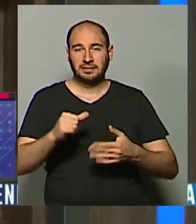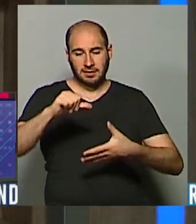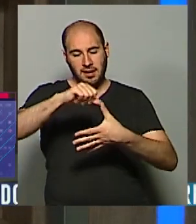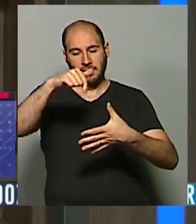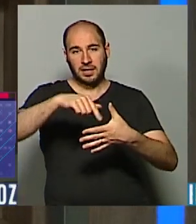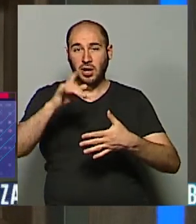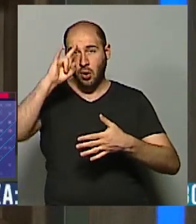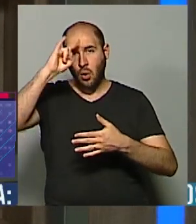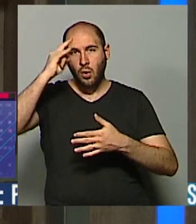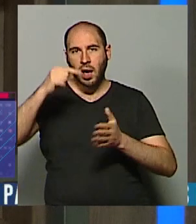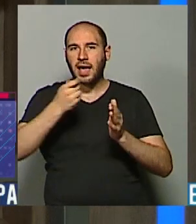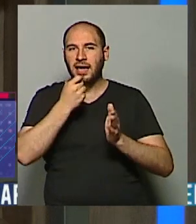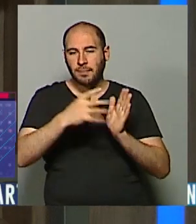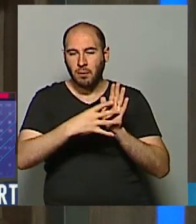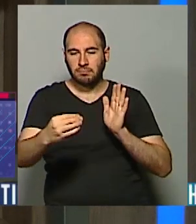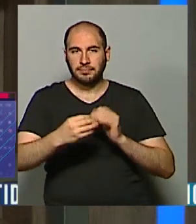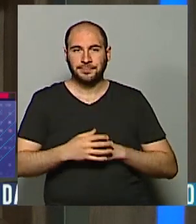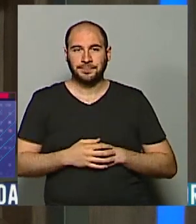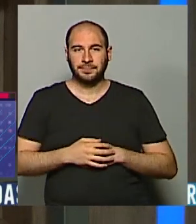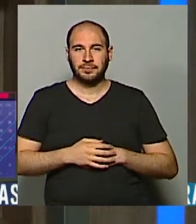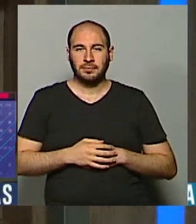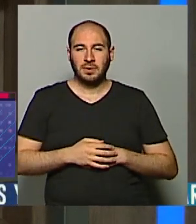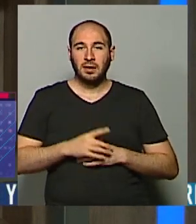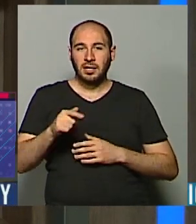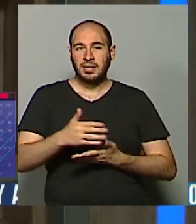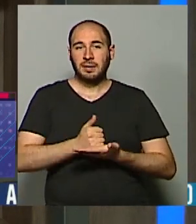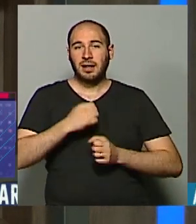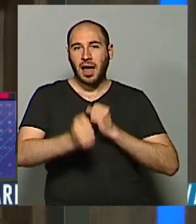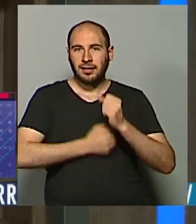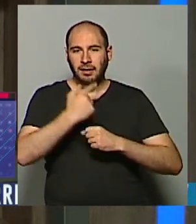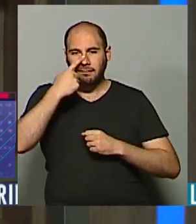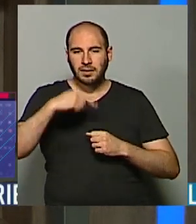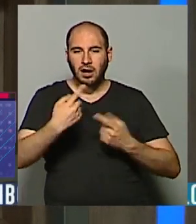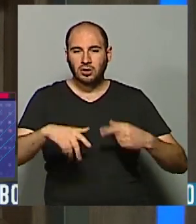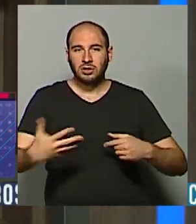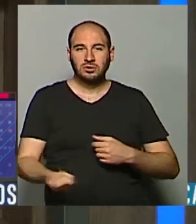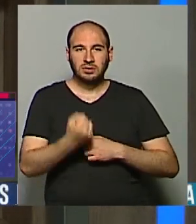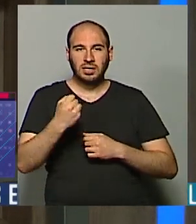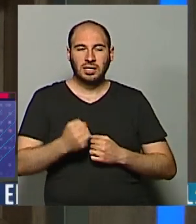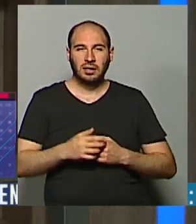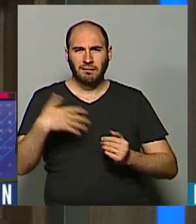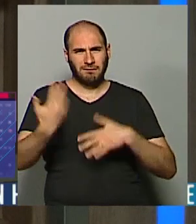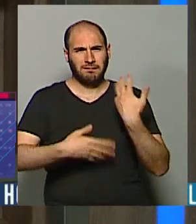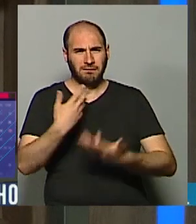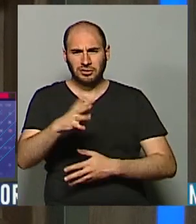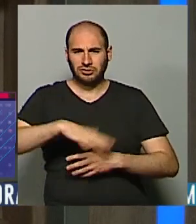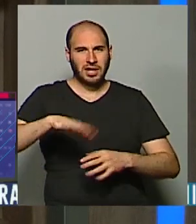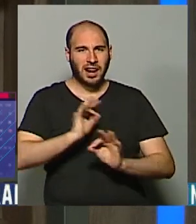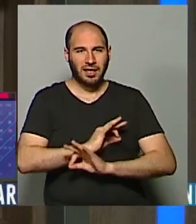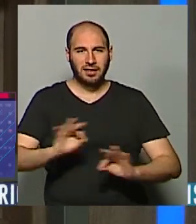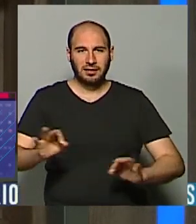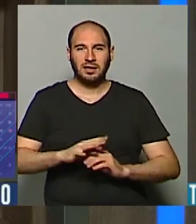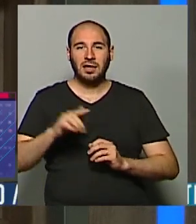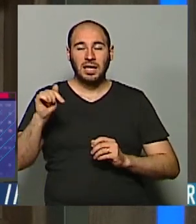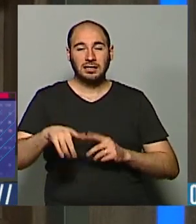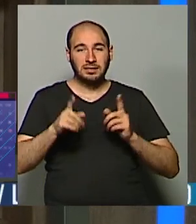Latina, Uruguay pone un ejemplo, en este caso, de esperar hasta último momento los resultados sin ningún disturbio social. Esto es también